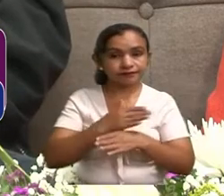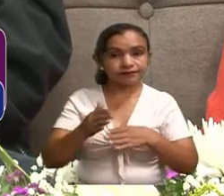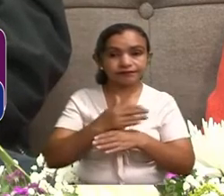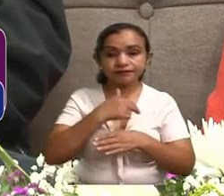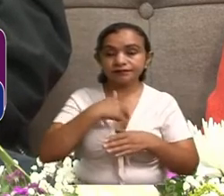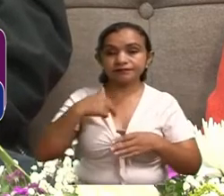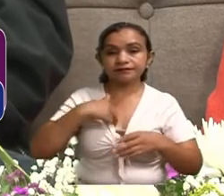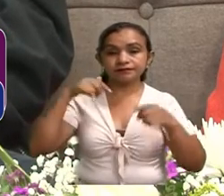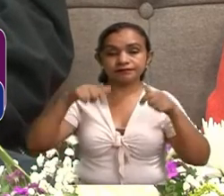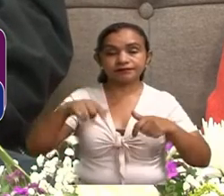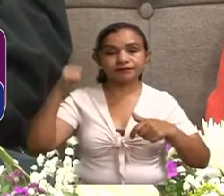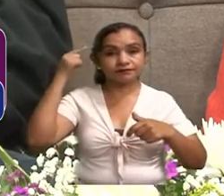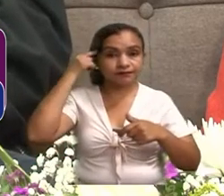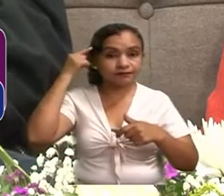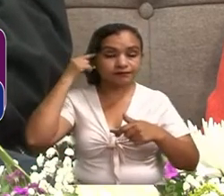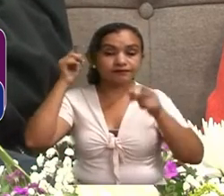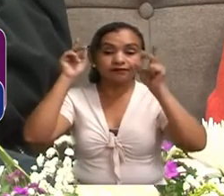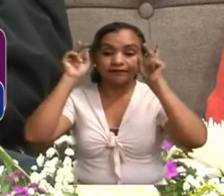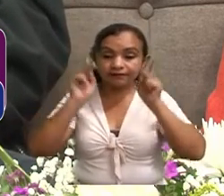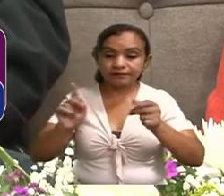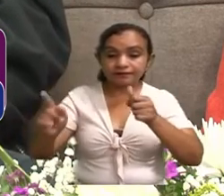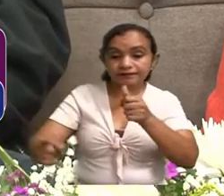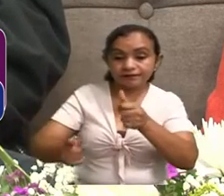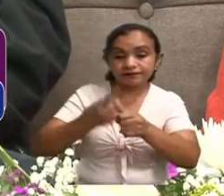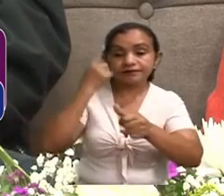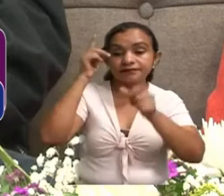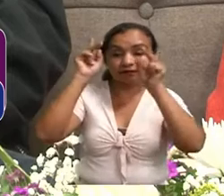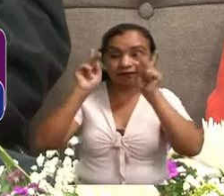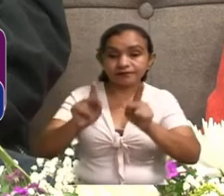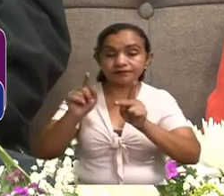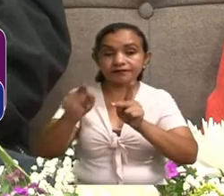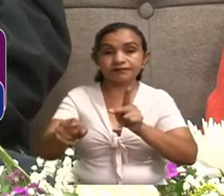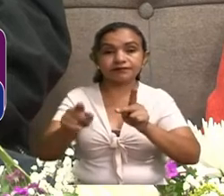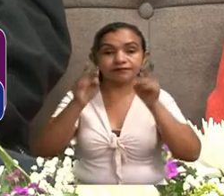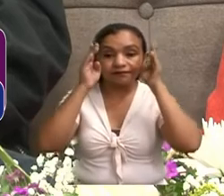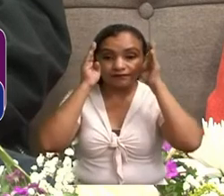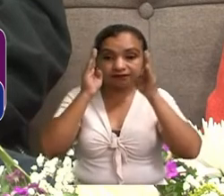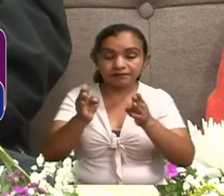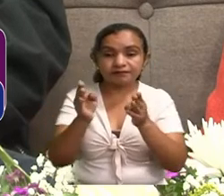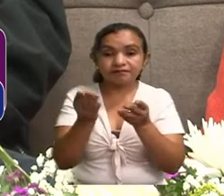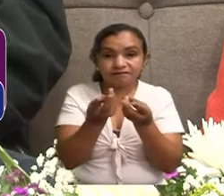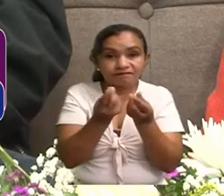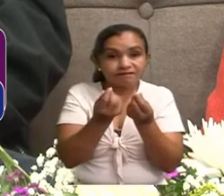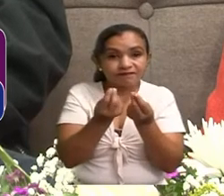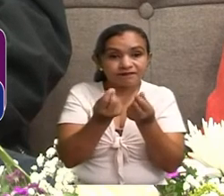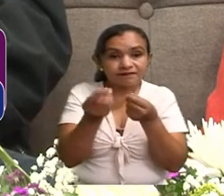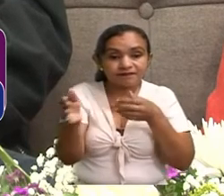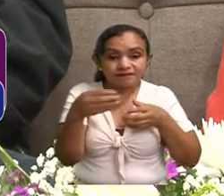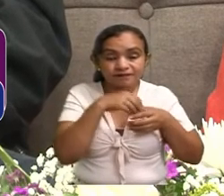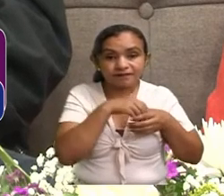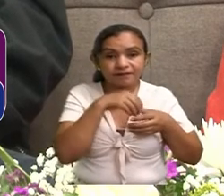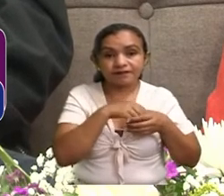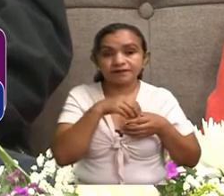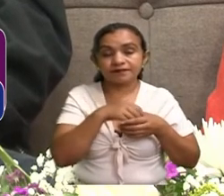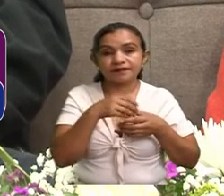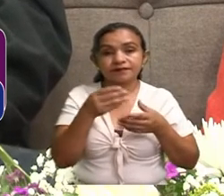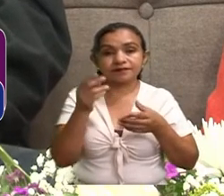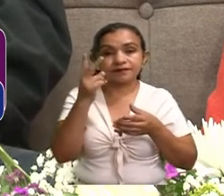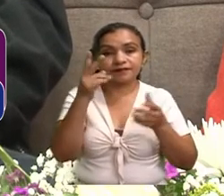haciendo, pensando en primer lugar en la gente, no viendo ese enfoque de mercancía que en algún momento tuvimos antes